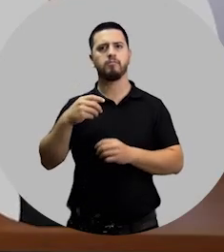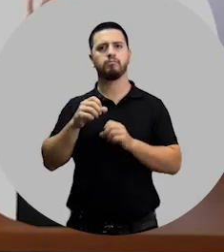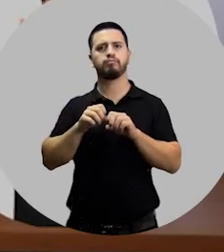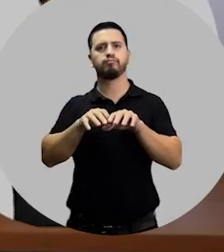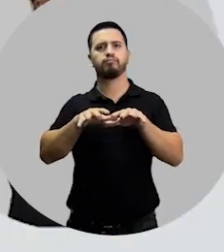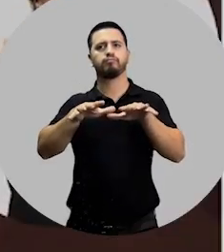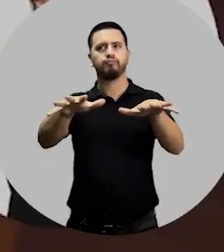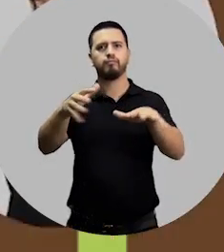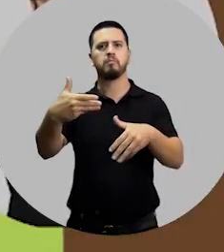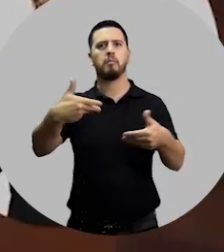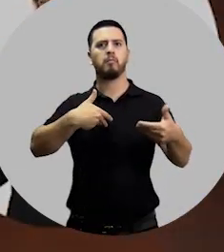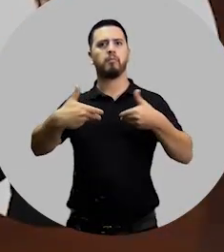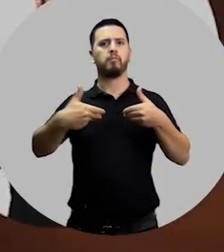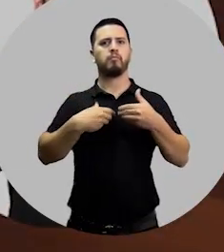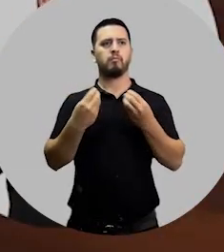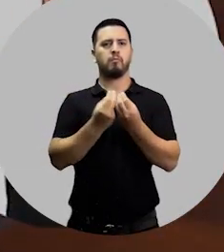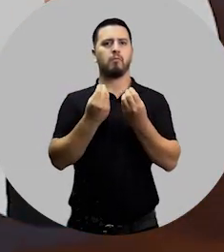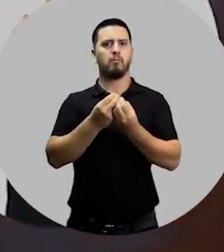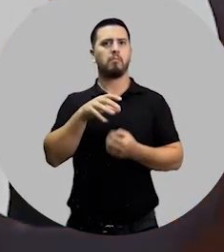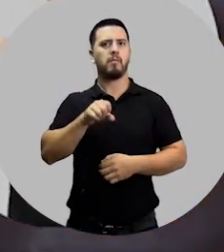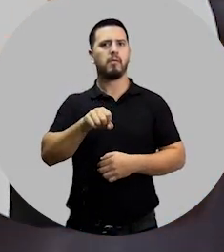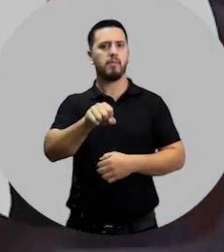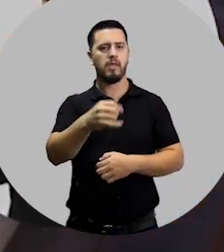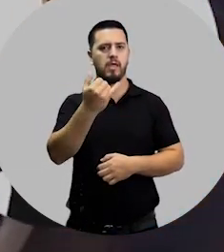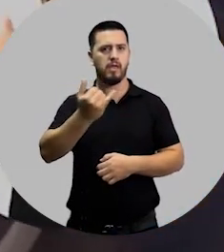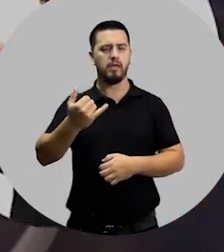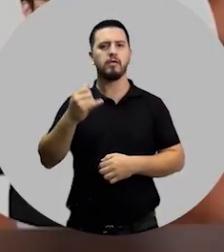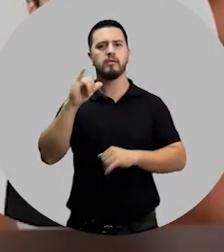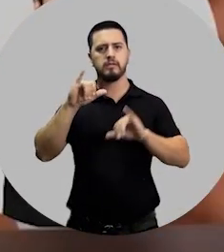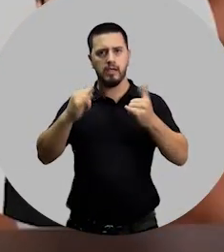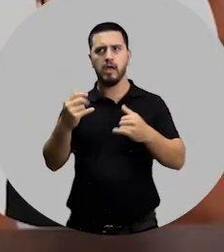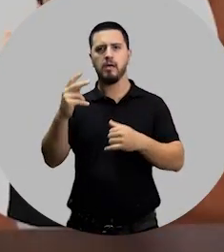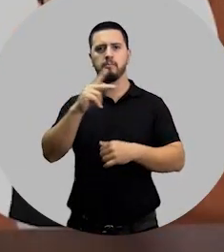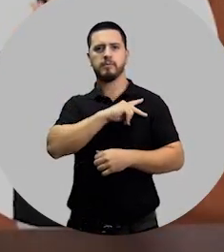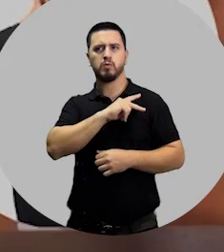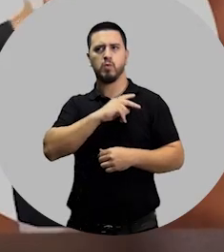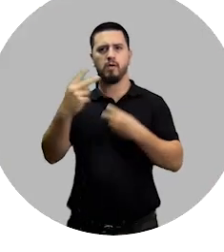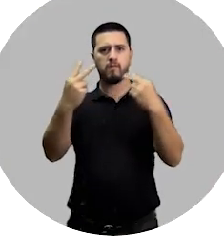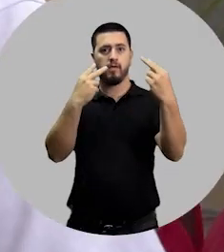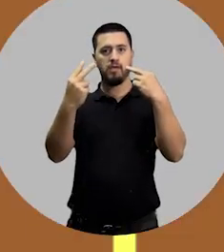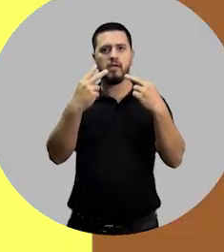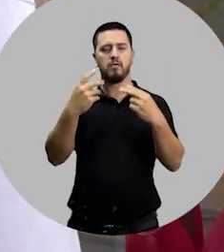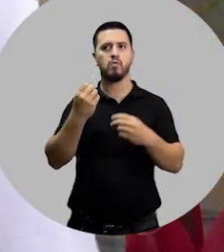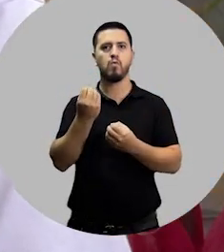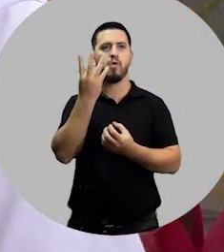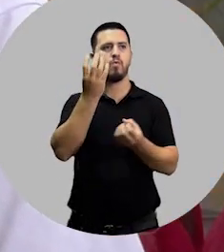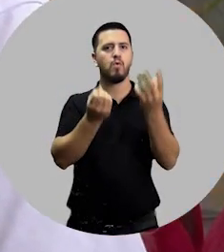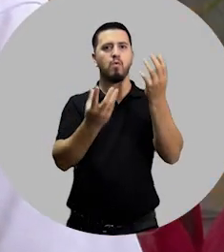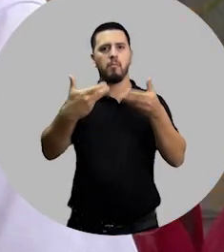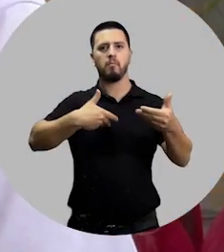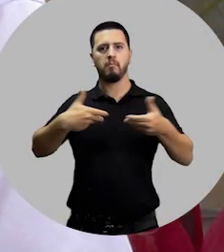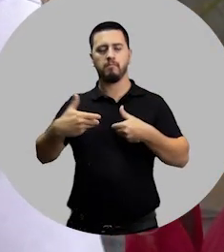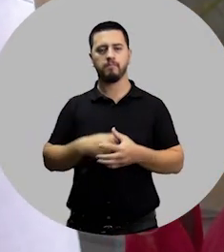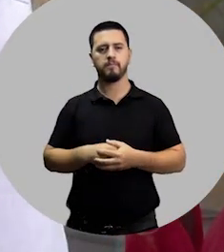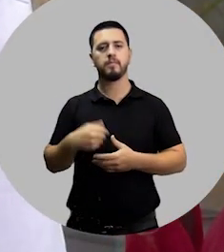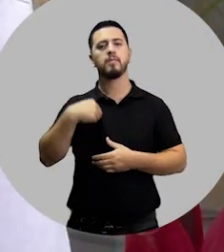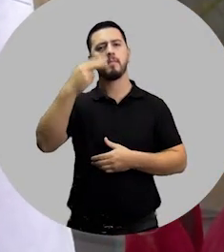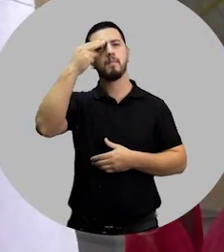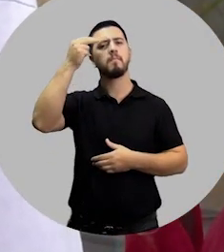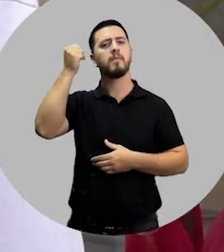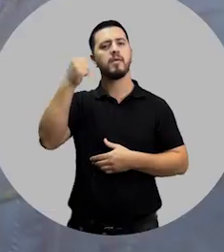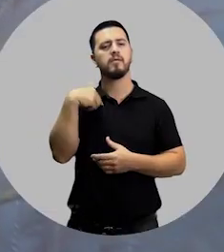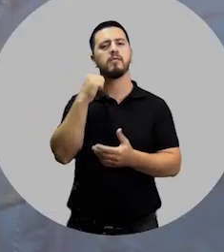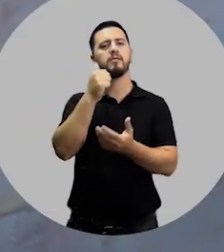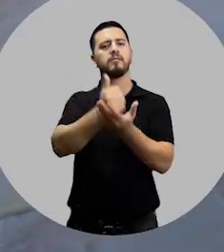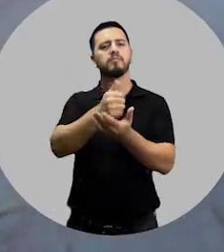alcance en cuestión a clientes. Capté mucho más clientes nuevos. Mi experiencia en el programa Aikuaa es